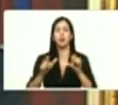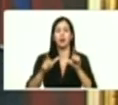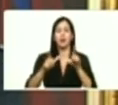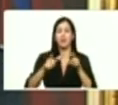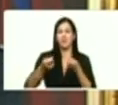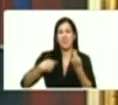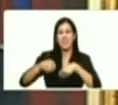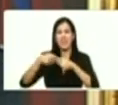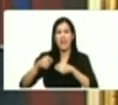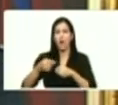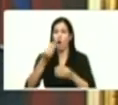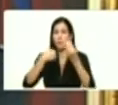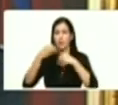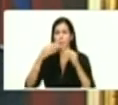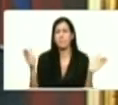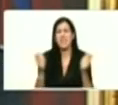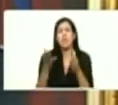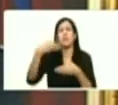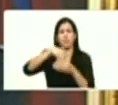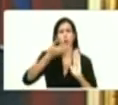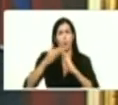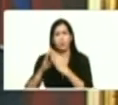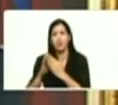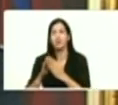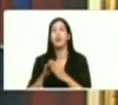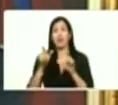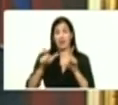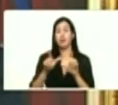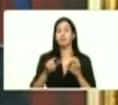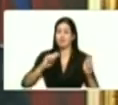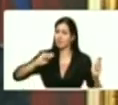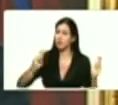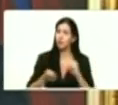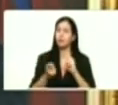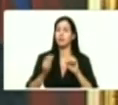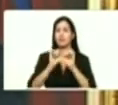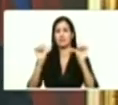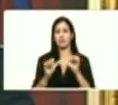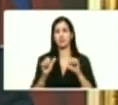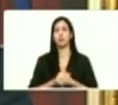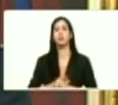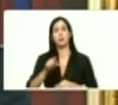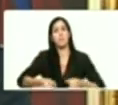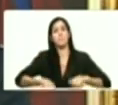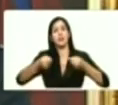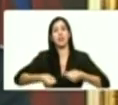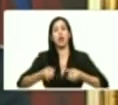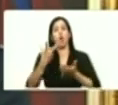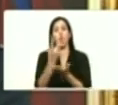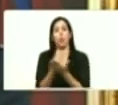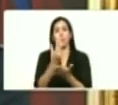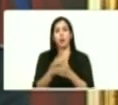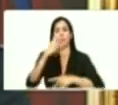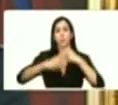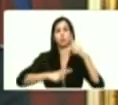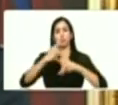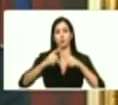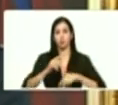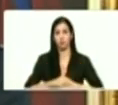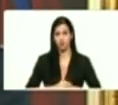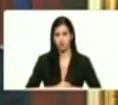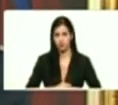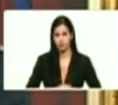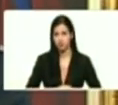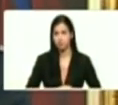distribución para crear un nuevo sistema de bodeguero y mercados comunales productivos a